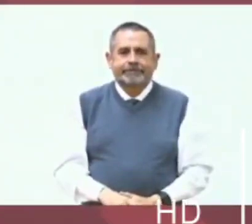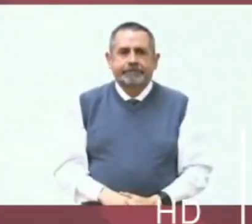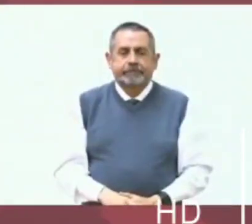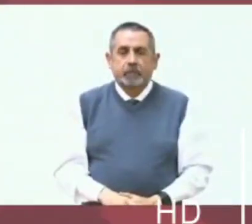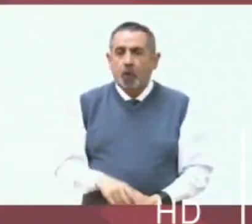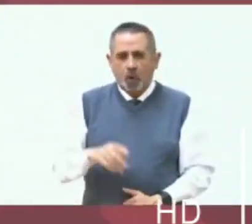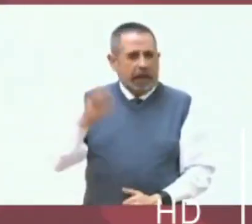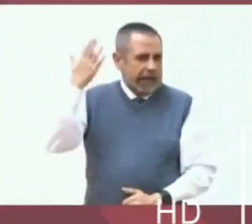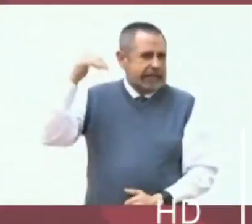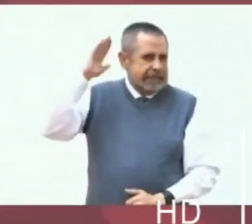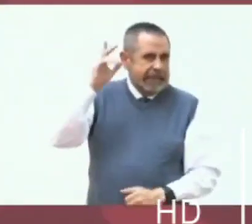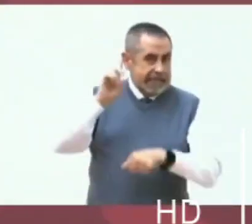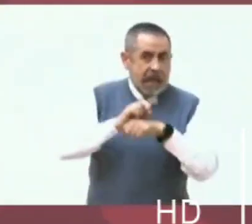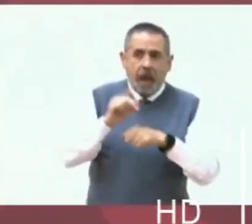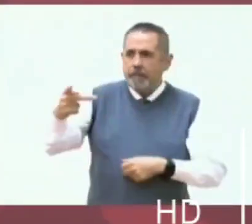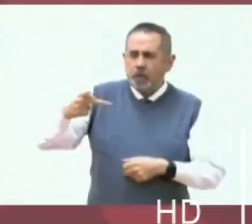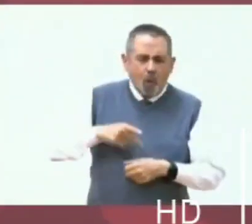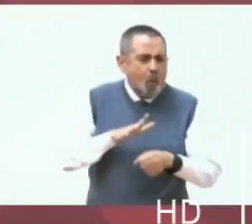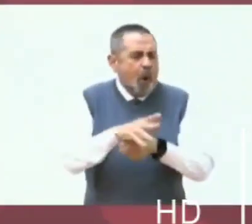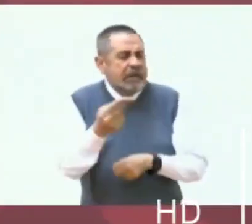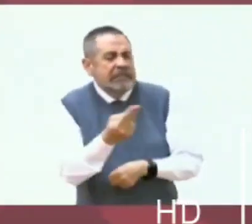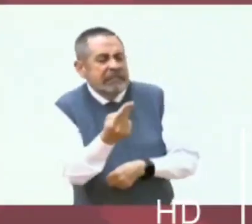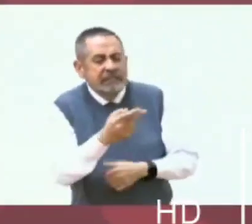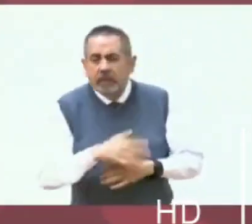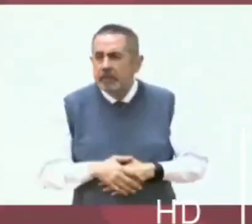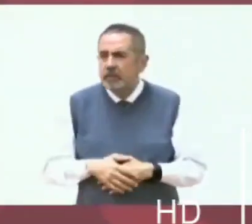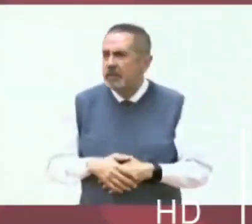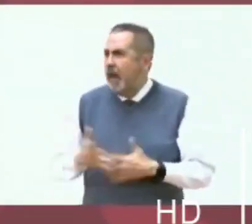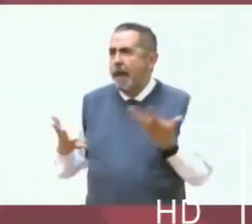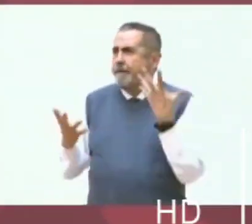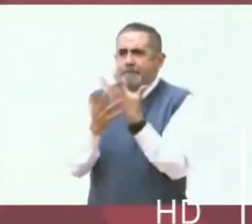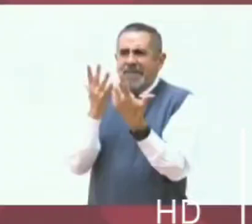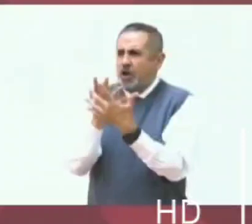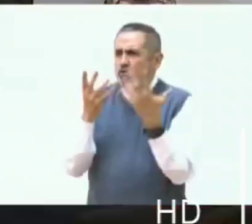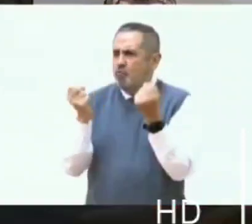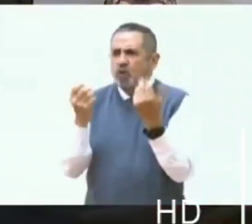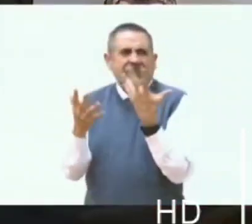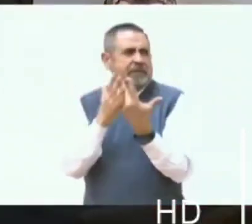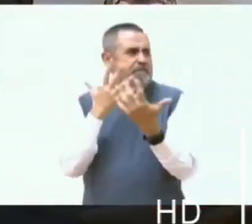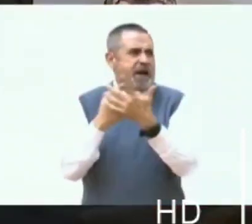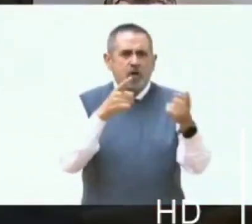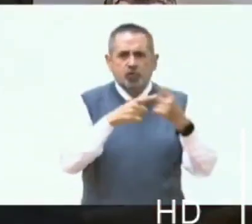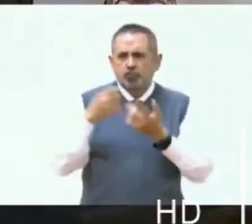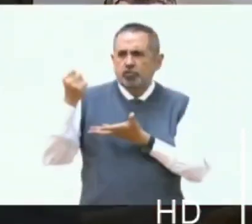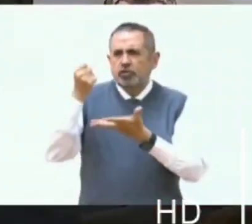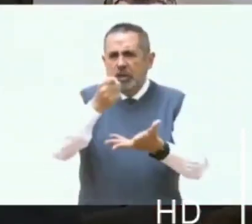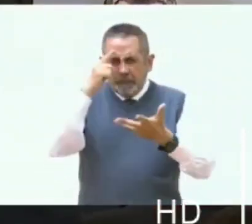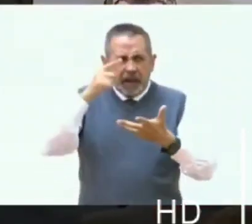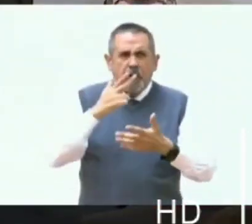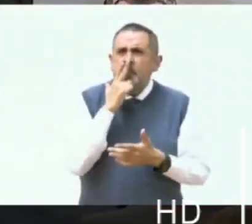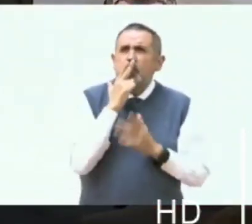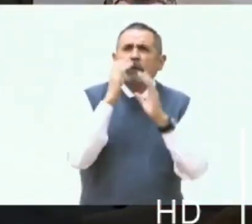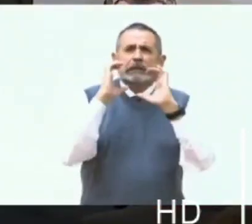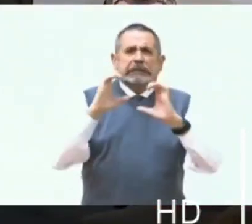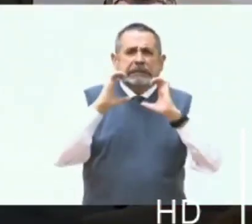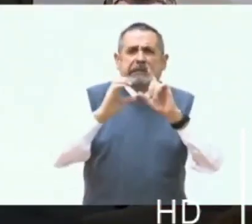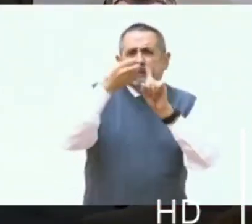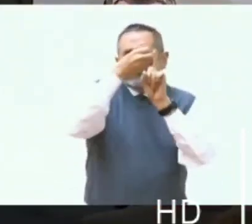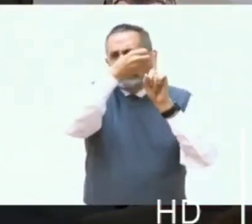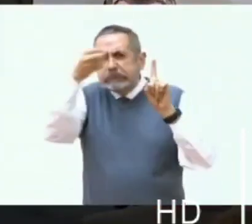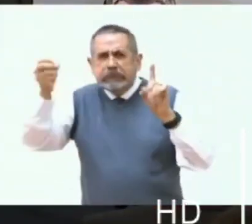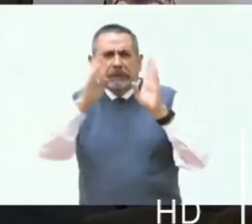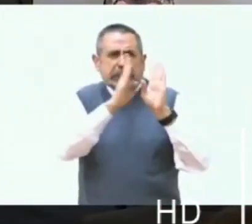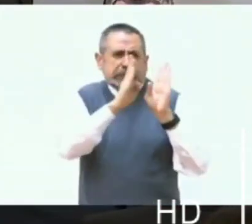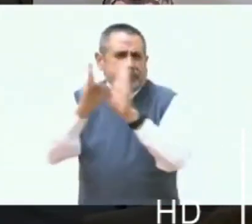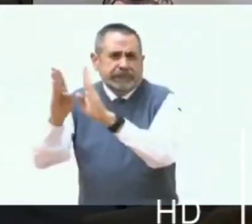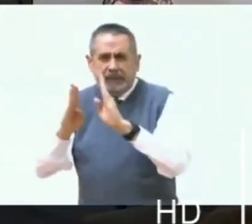Usted me preguntó, ¿qué necesitas? Y respondí, manos, muchas manos y recursos para preservar, describir y